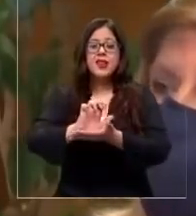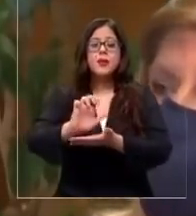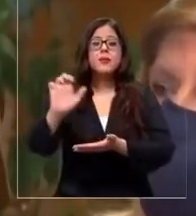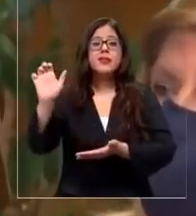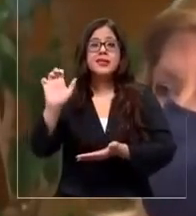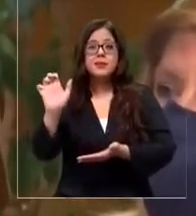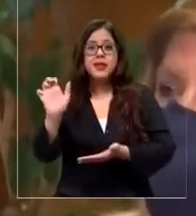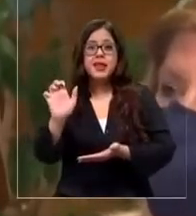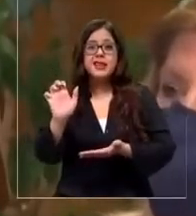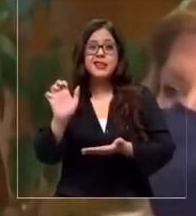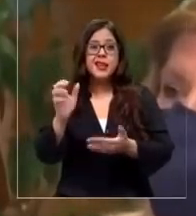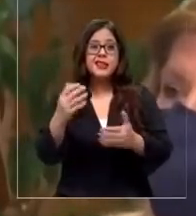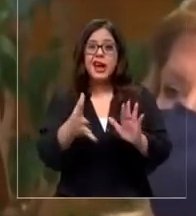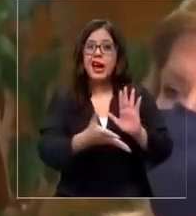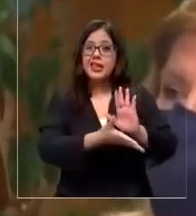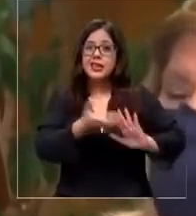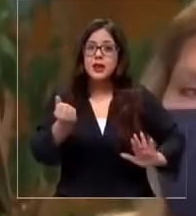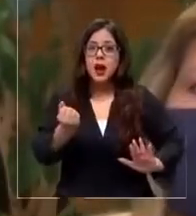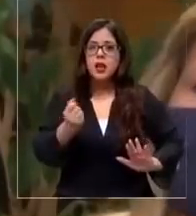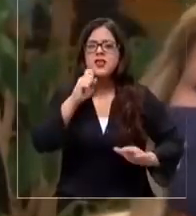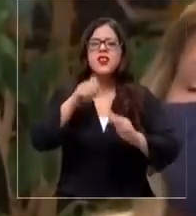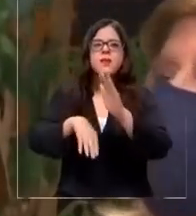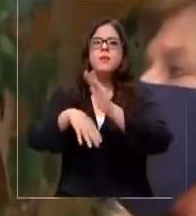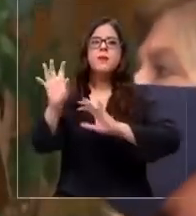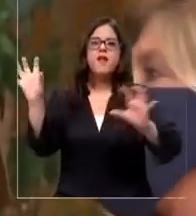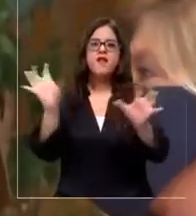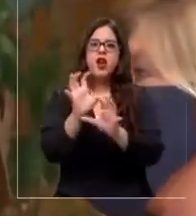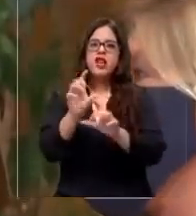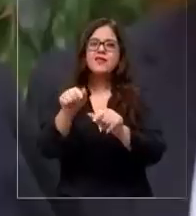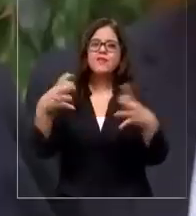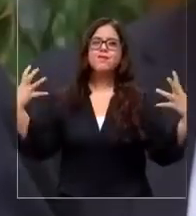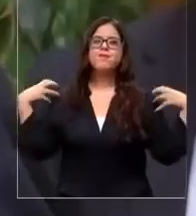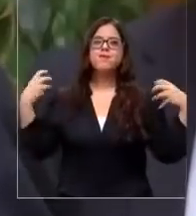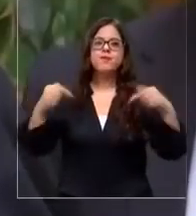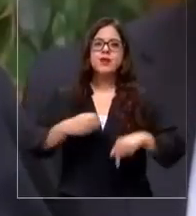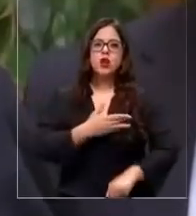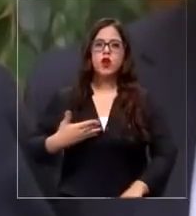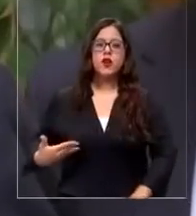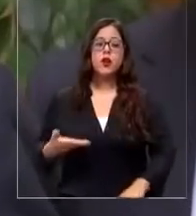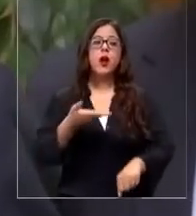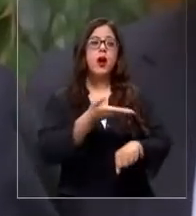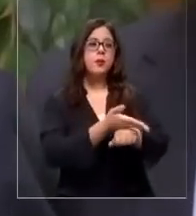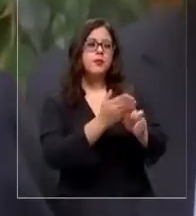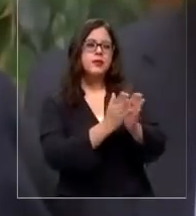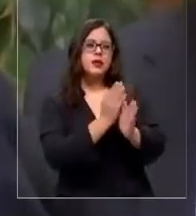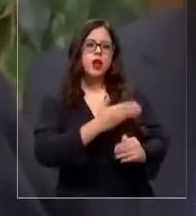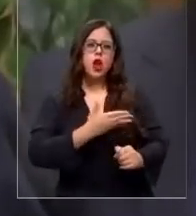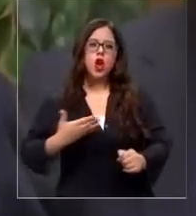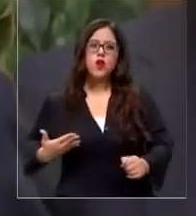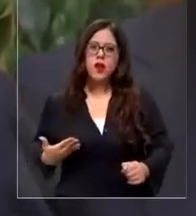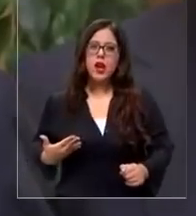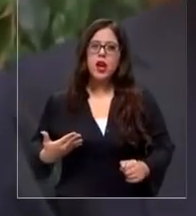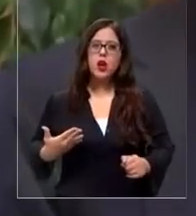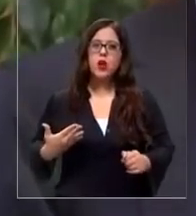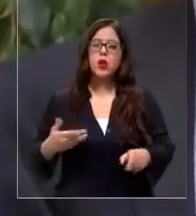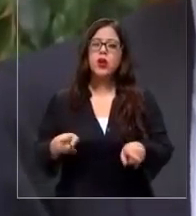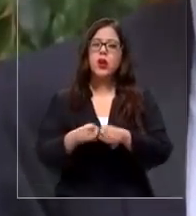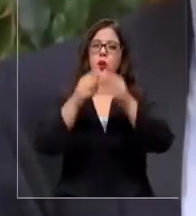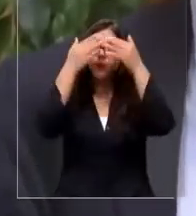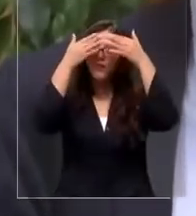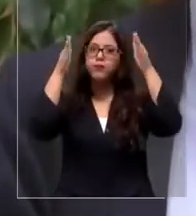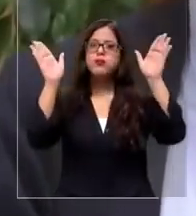constitucional solo va a traer más violencia que va a pesar sobre los hombros de esta autoridad. Pedirle al gobierno que se saque la venda de los